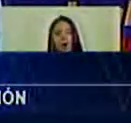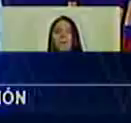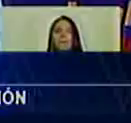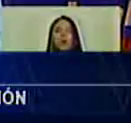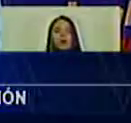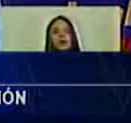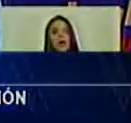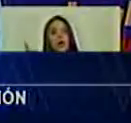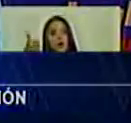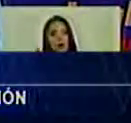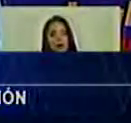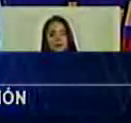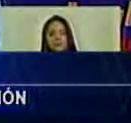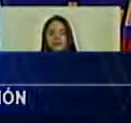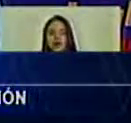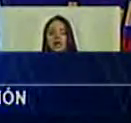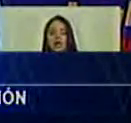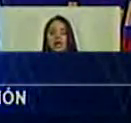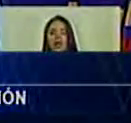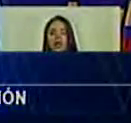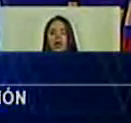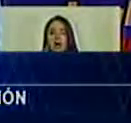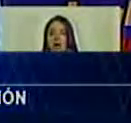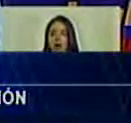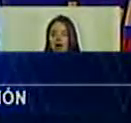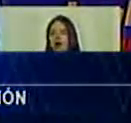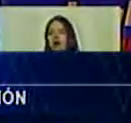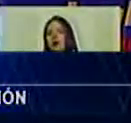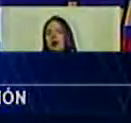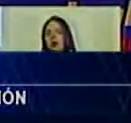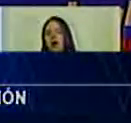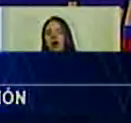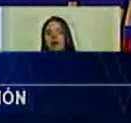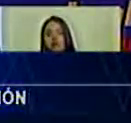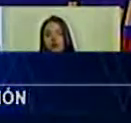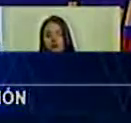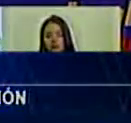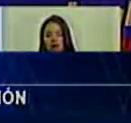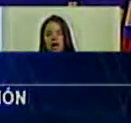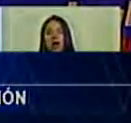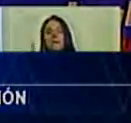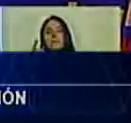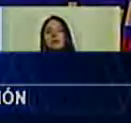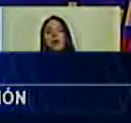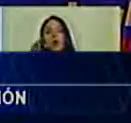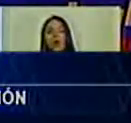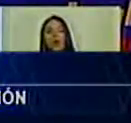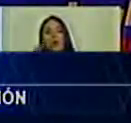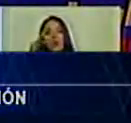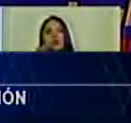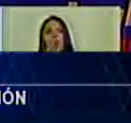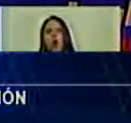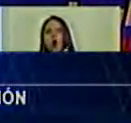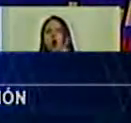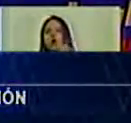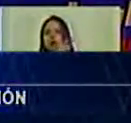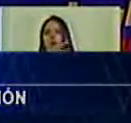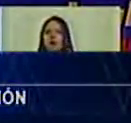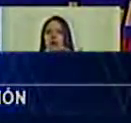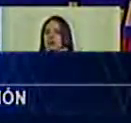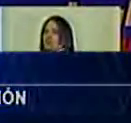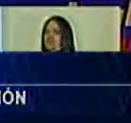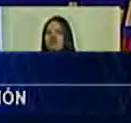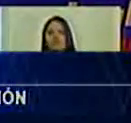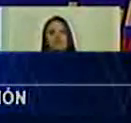jefazos de AD, de Voluntad Popular y de Primero Justicia recibieron la orden del norte de que no podían participar en